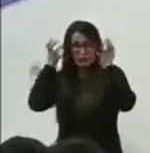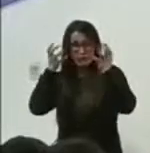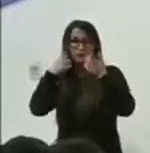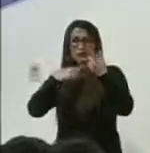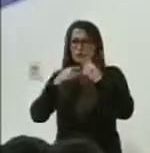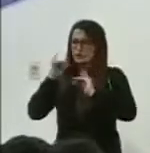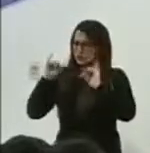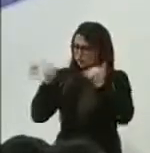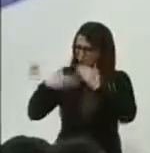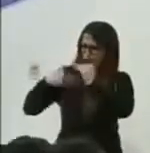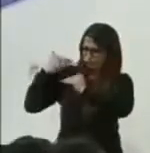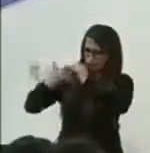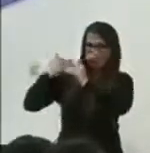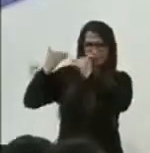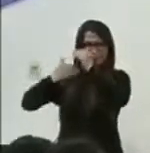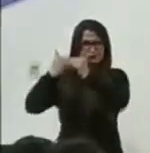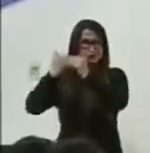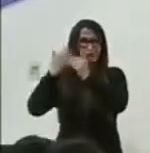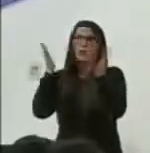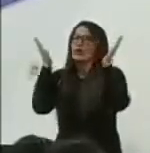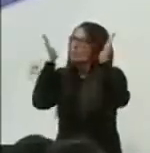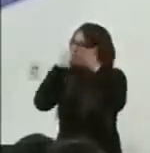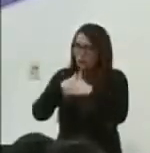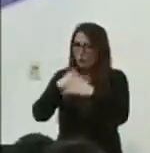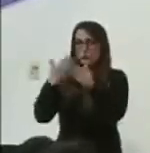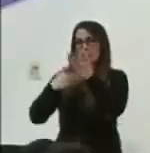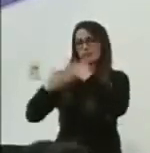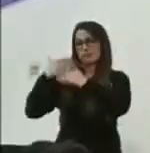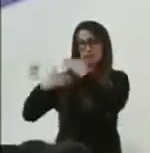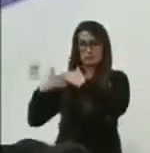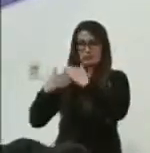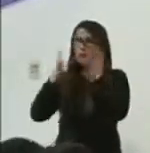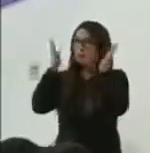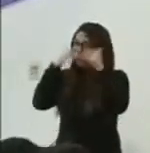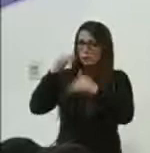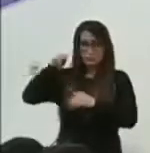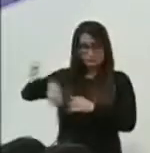que hemos avanzado, no podemos perderlo.